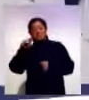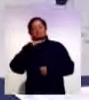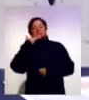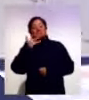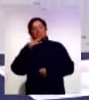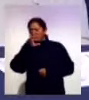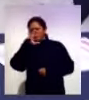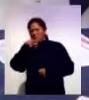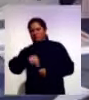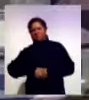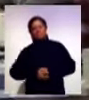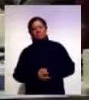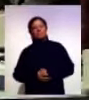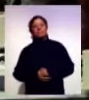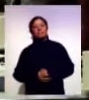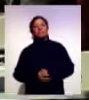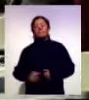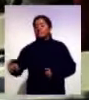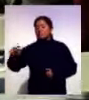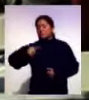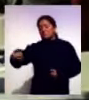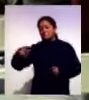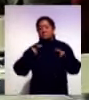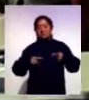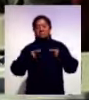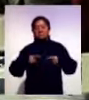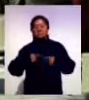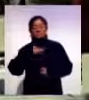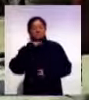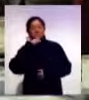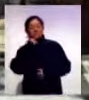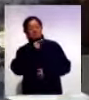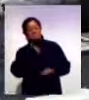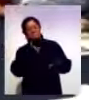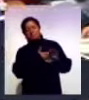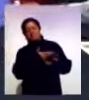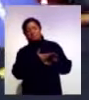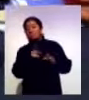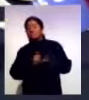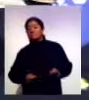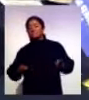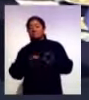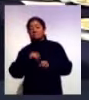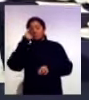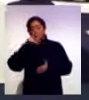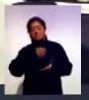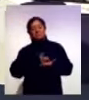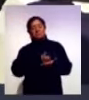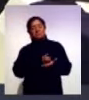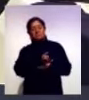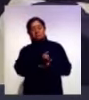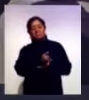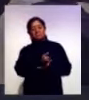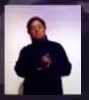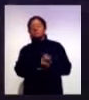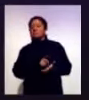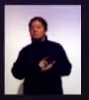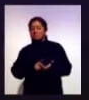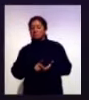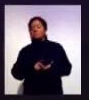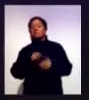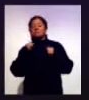La contribución de la sociedad para erradicar actos de corrupción es fundamental para mantener un Estado de derecho, afirmó el presidente de la Asociación